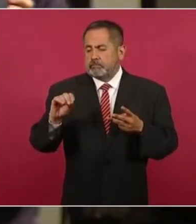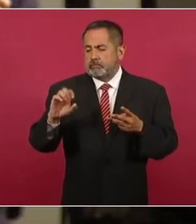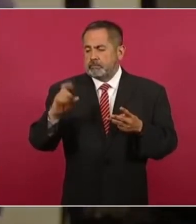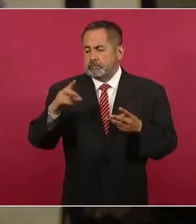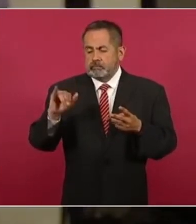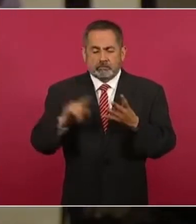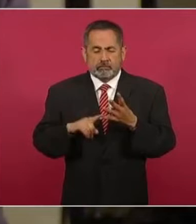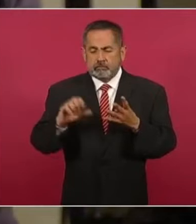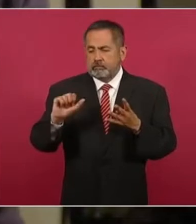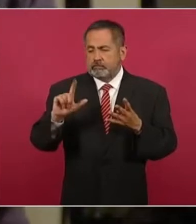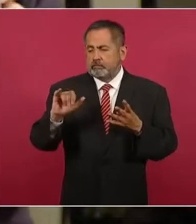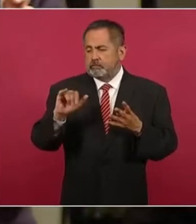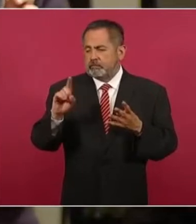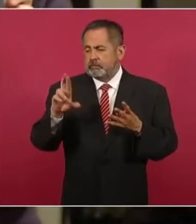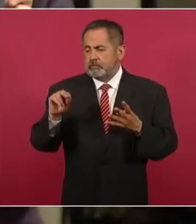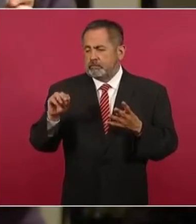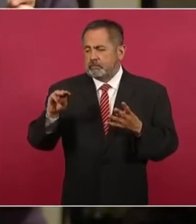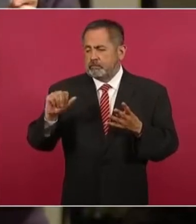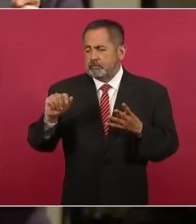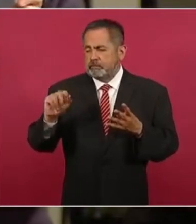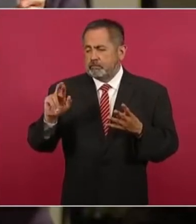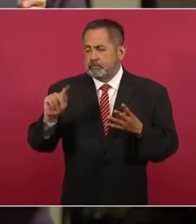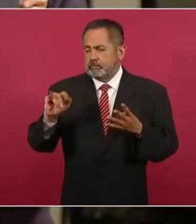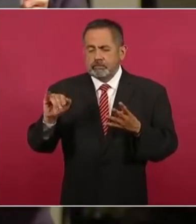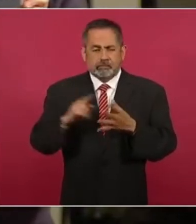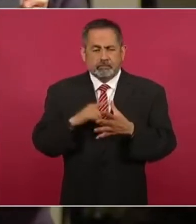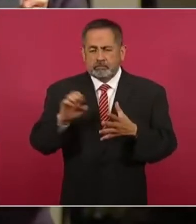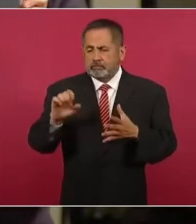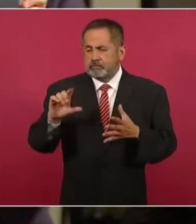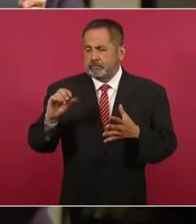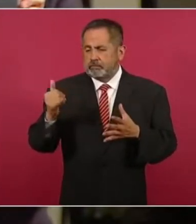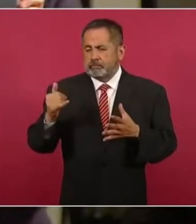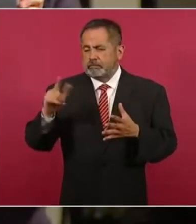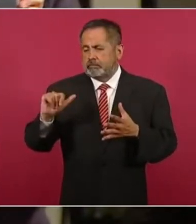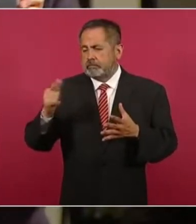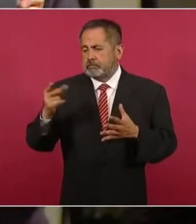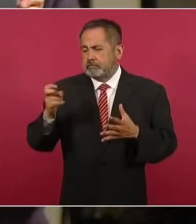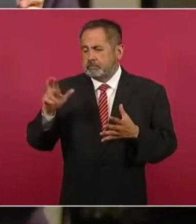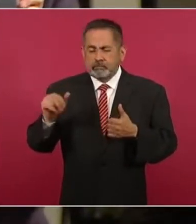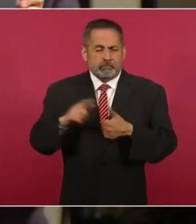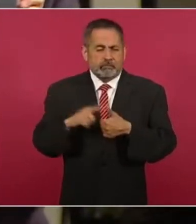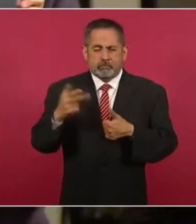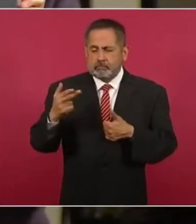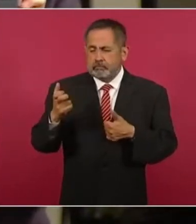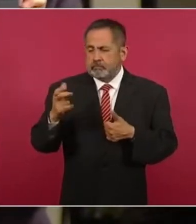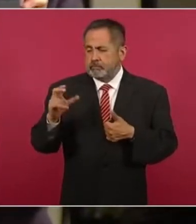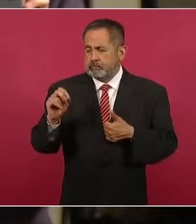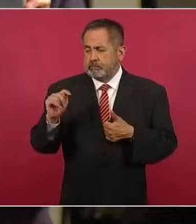Laporte, Alejandro Martí, Eloy S. Ballina Lagüera, Héctor Hernández